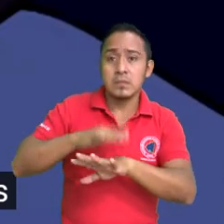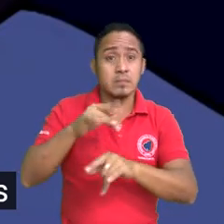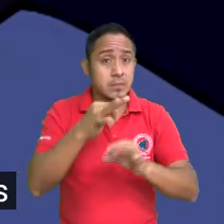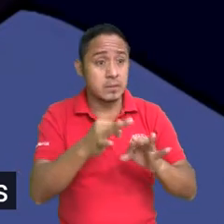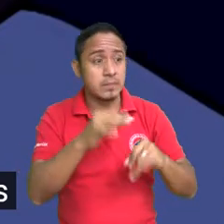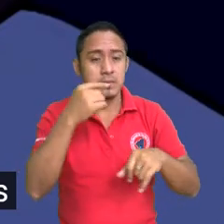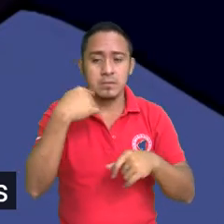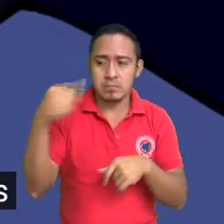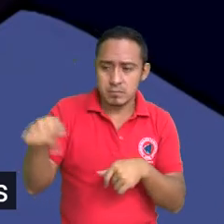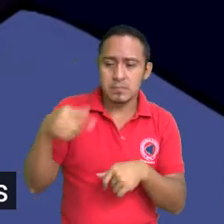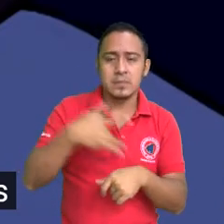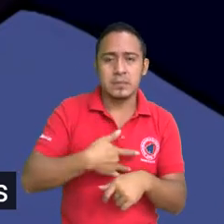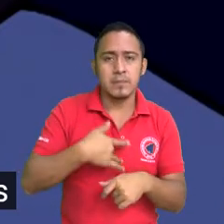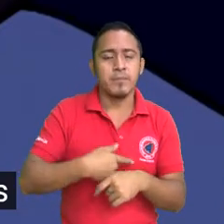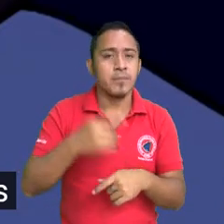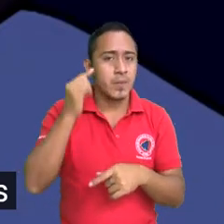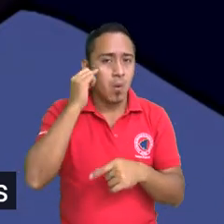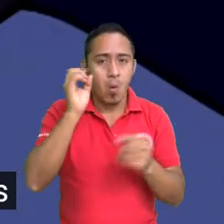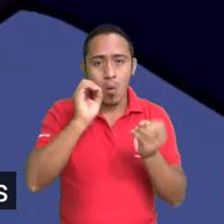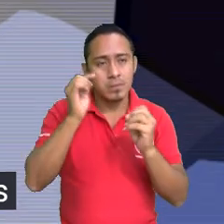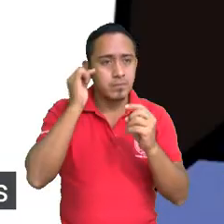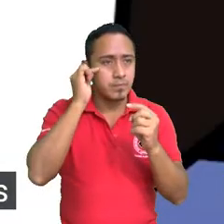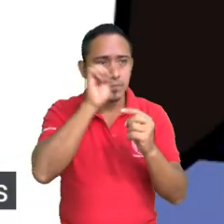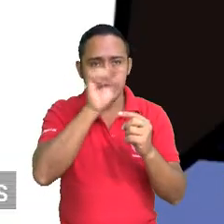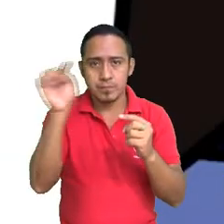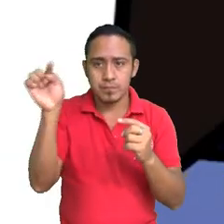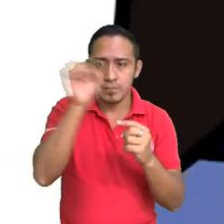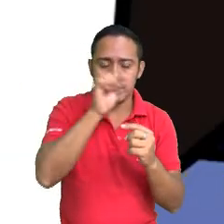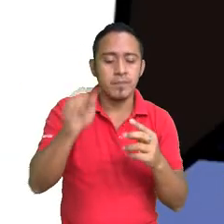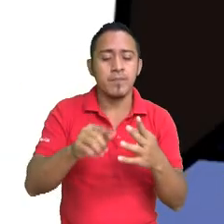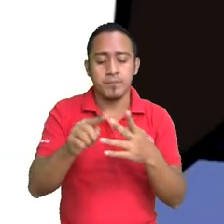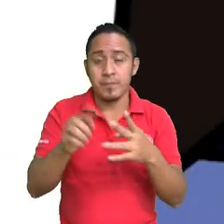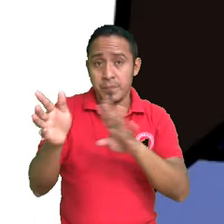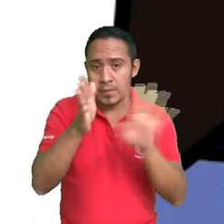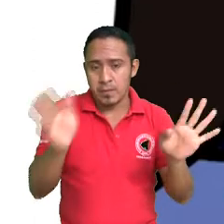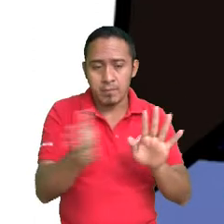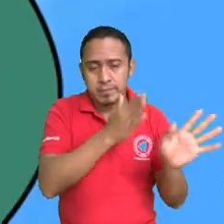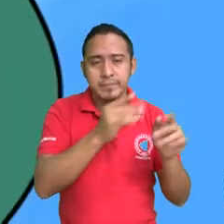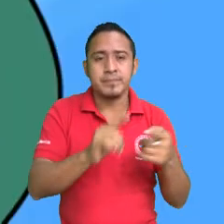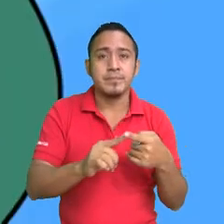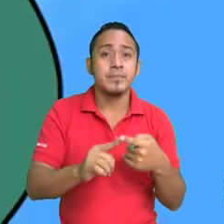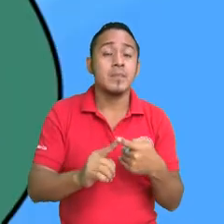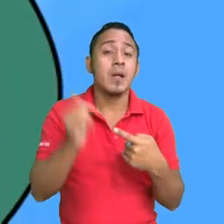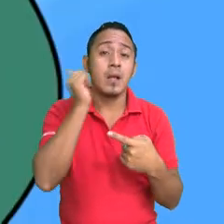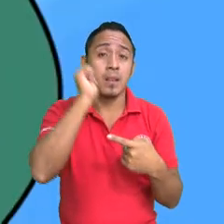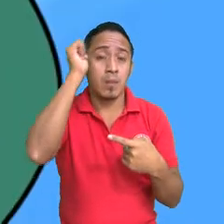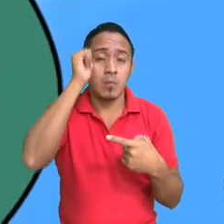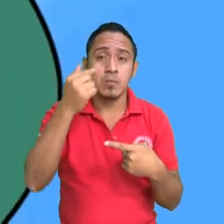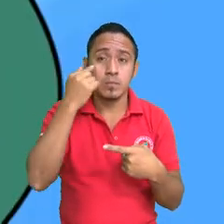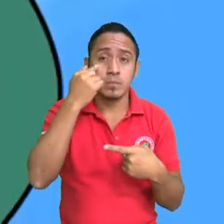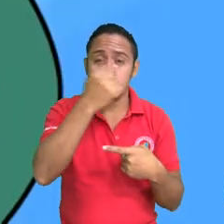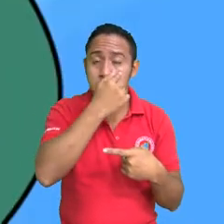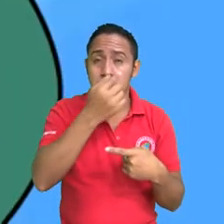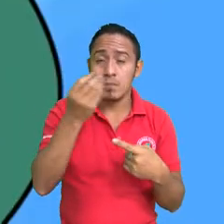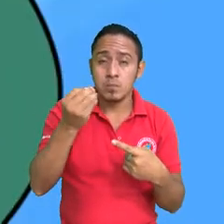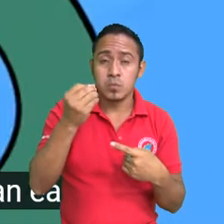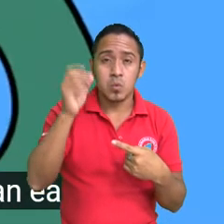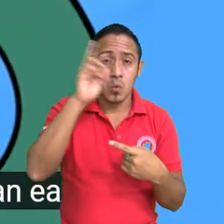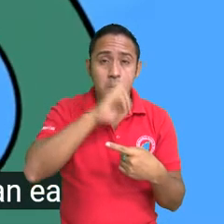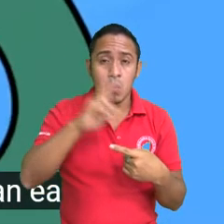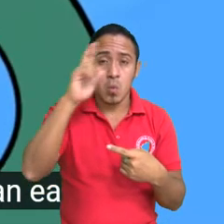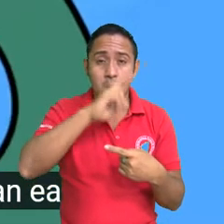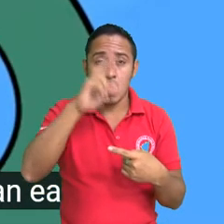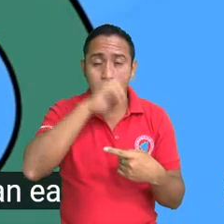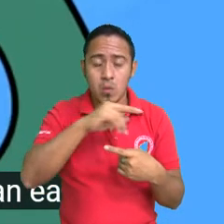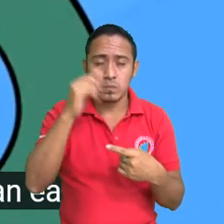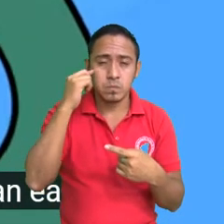se desvía. En el caso del adulto, sí. El enrojecimiento frecuente quiere decir que está muy expuesto a las luces que presentan